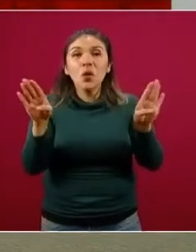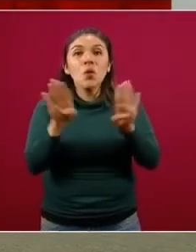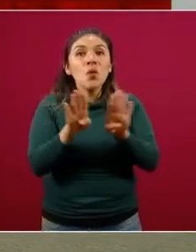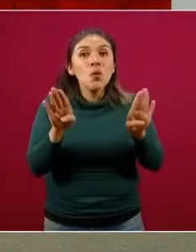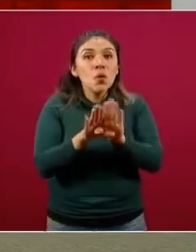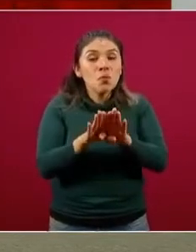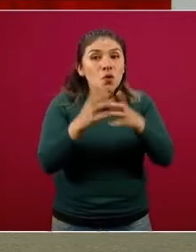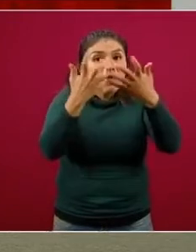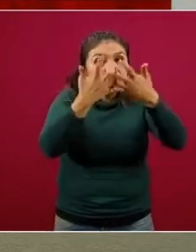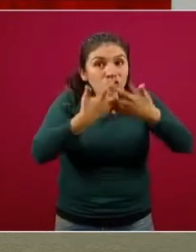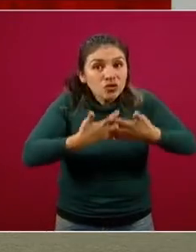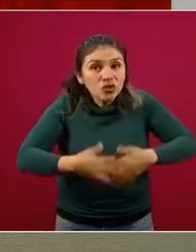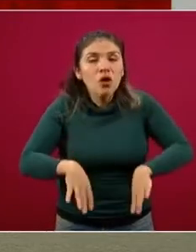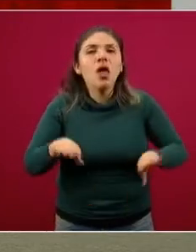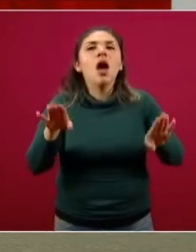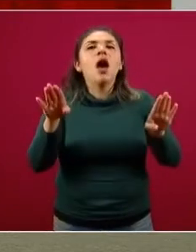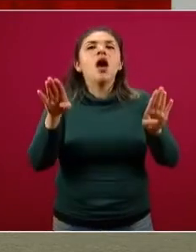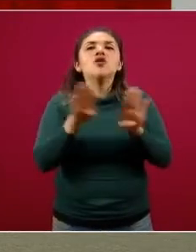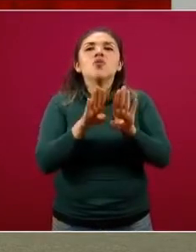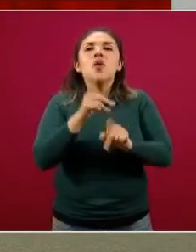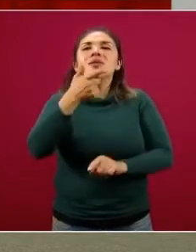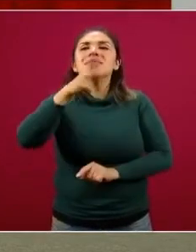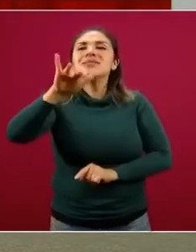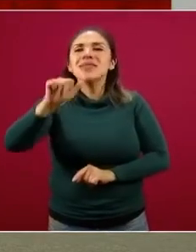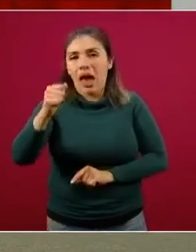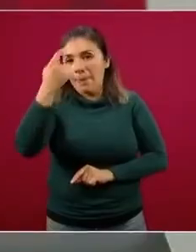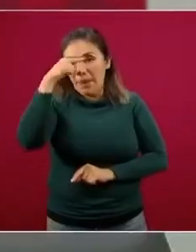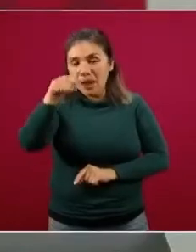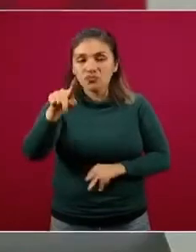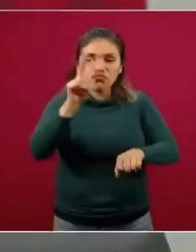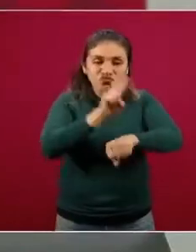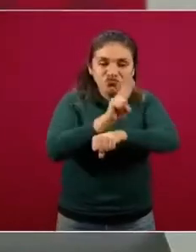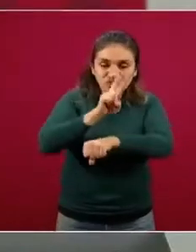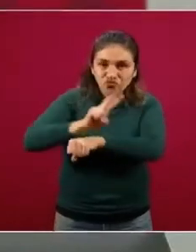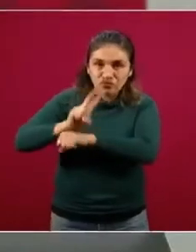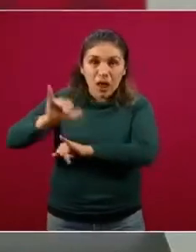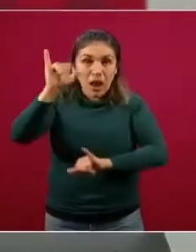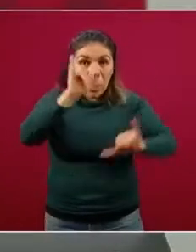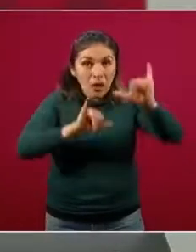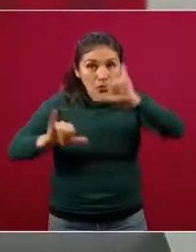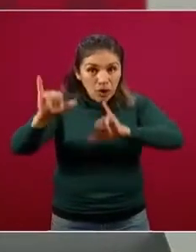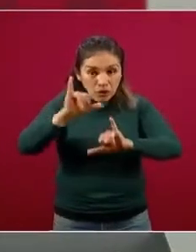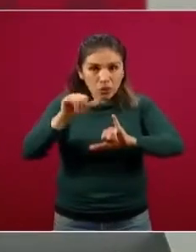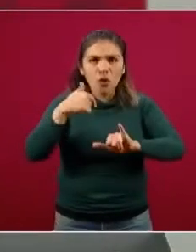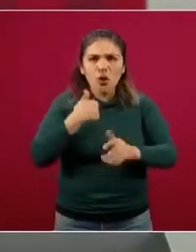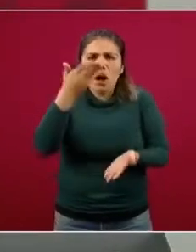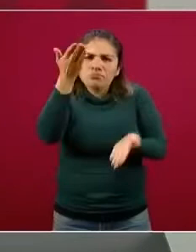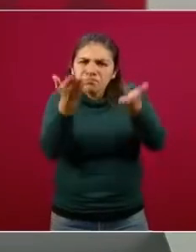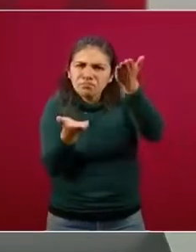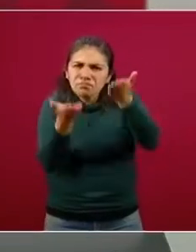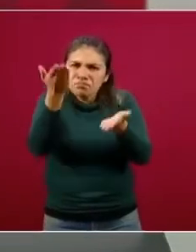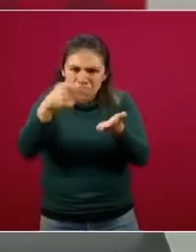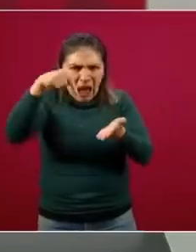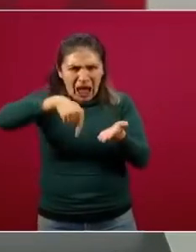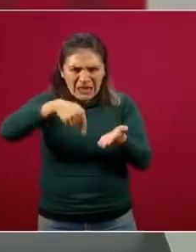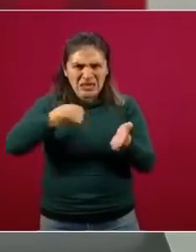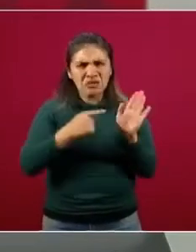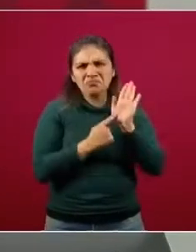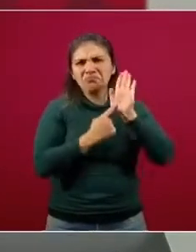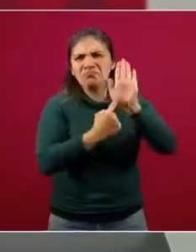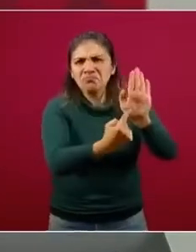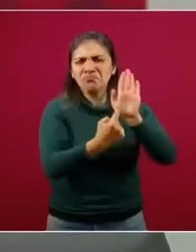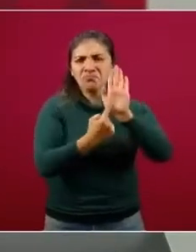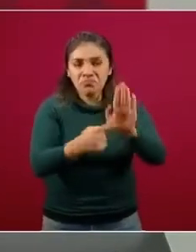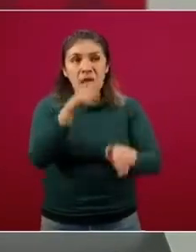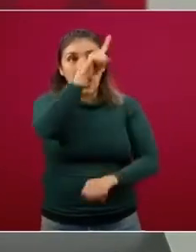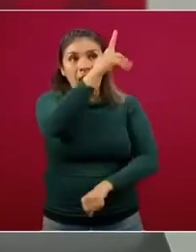operacionales, nuestra guía técnica de vigilancia y laboratorio, y las comparamos aquí públicamente con las que tiene